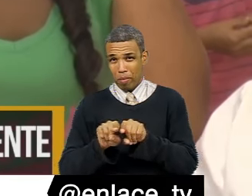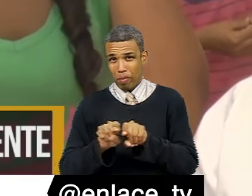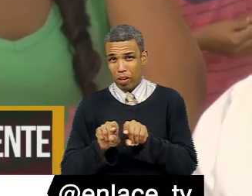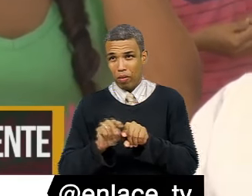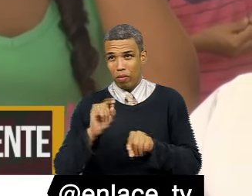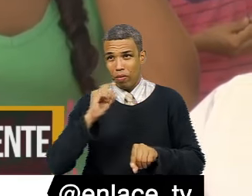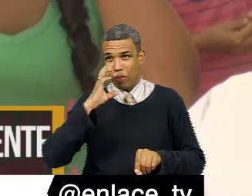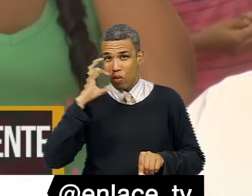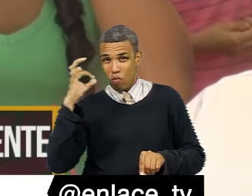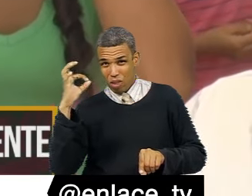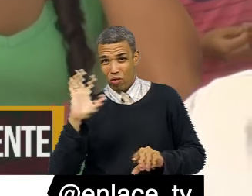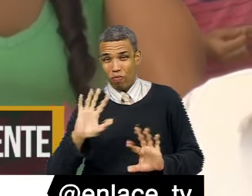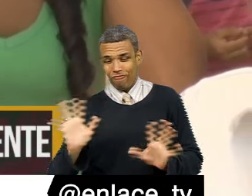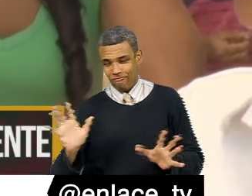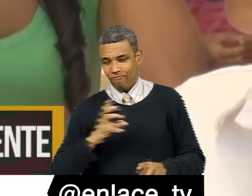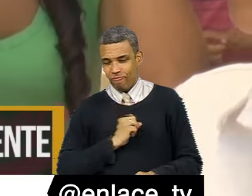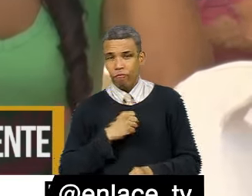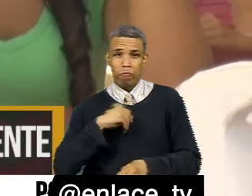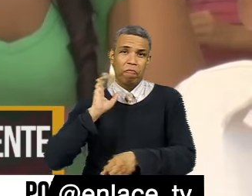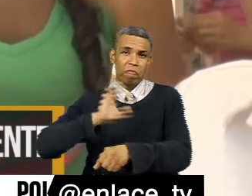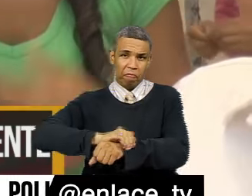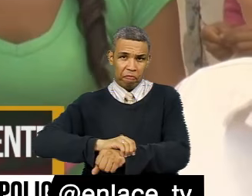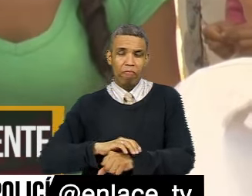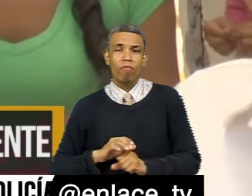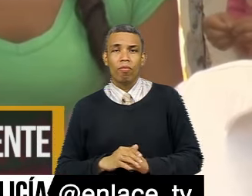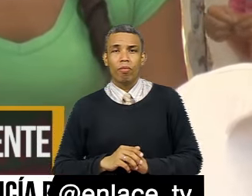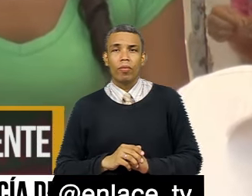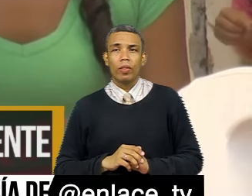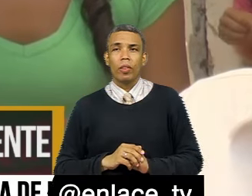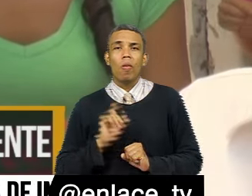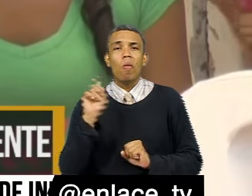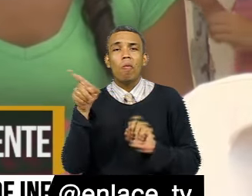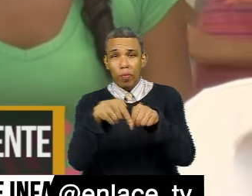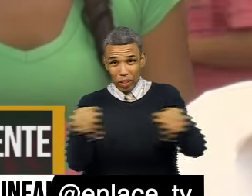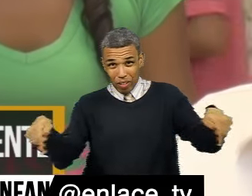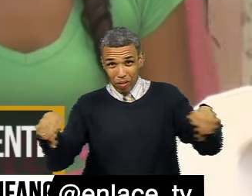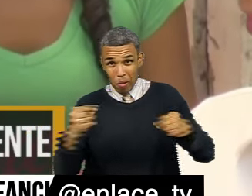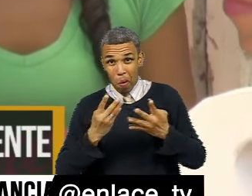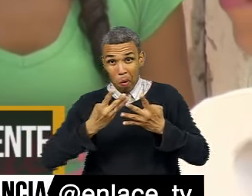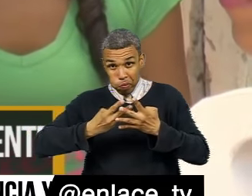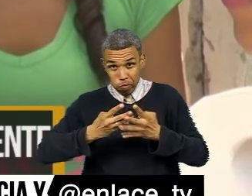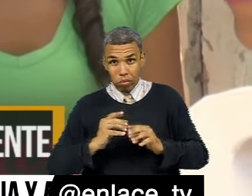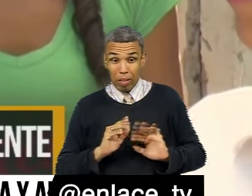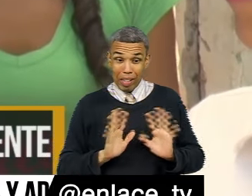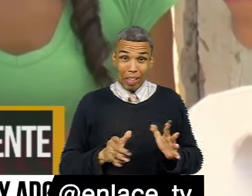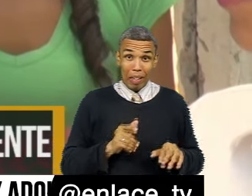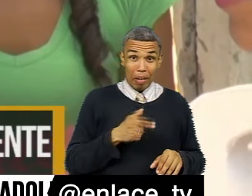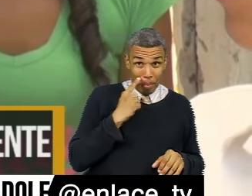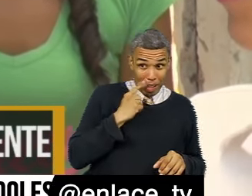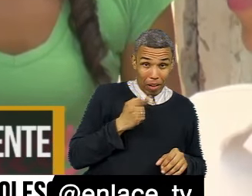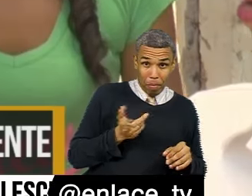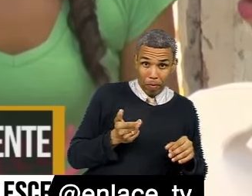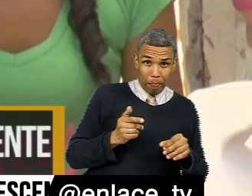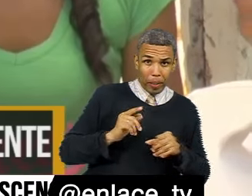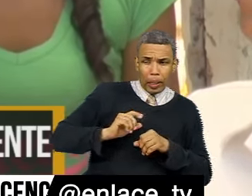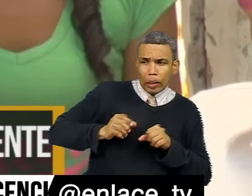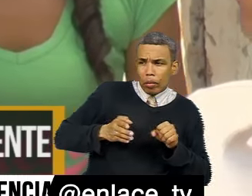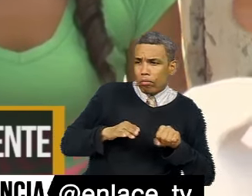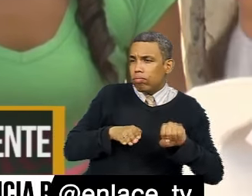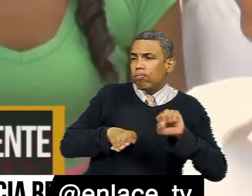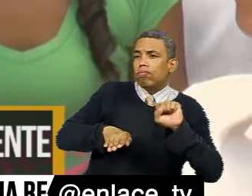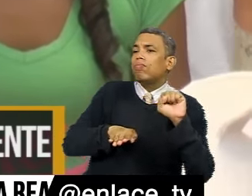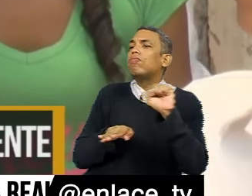está capturado, está abajo en la... sí. Y lo vamos a hacer trasladado para que él lo pueda ver por última